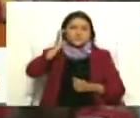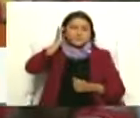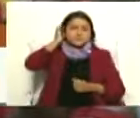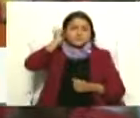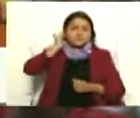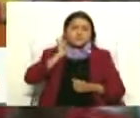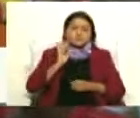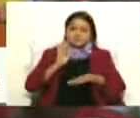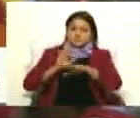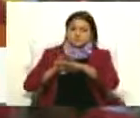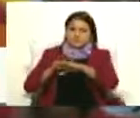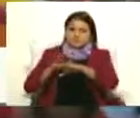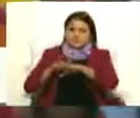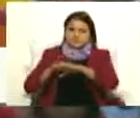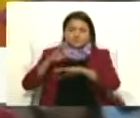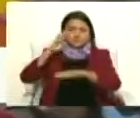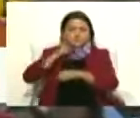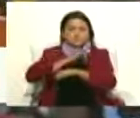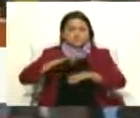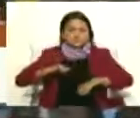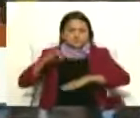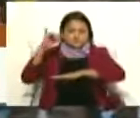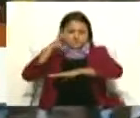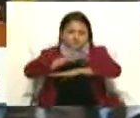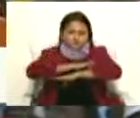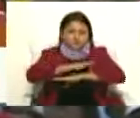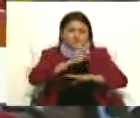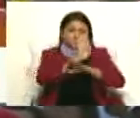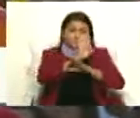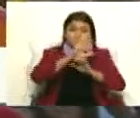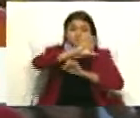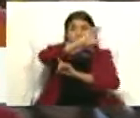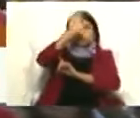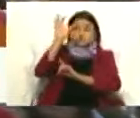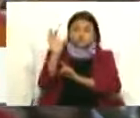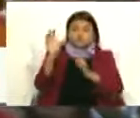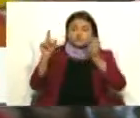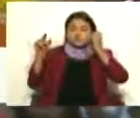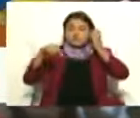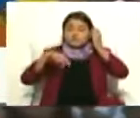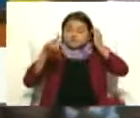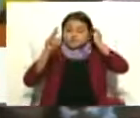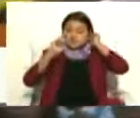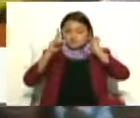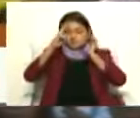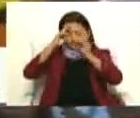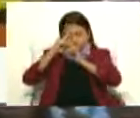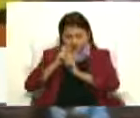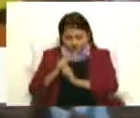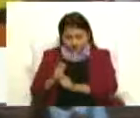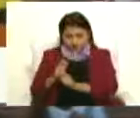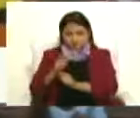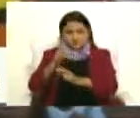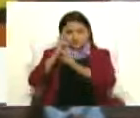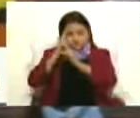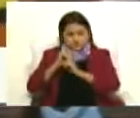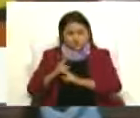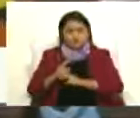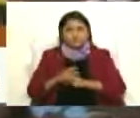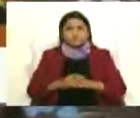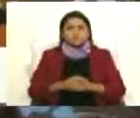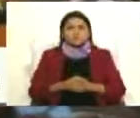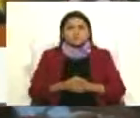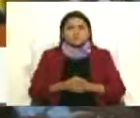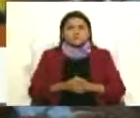siga protegiendo nuestro cielo sagrado. Y nosotros, con esa admiración profunda, con el